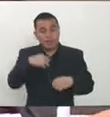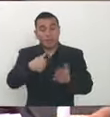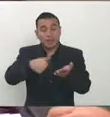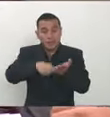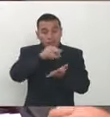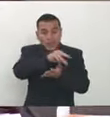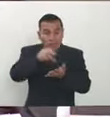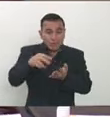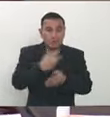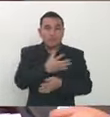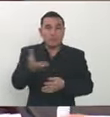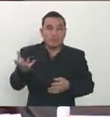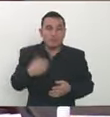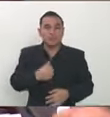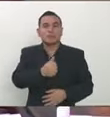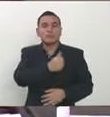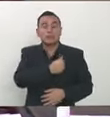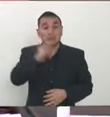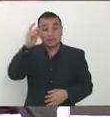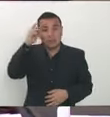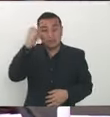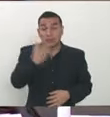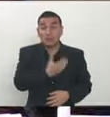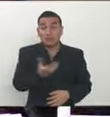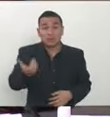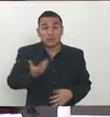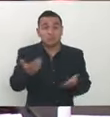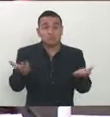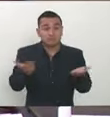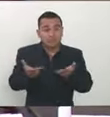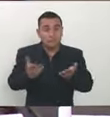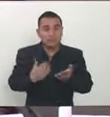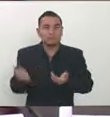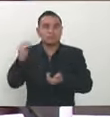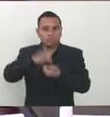tenga, más responsabilidad tiene. Porque todos tenemos que hacer de nuestra parte.